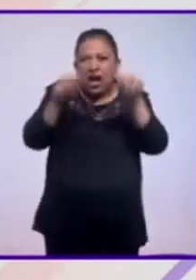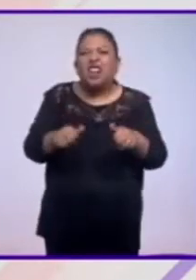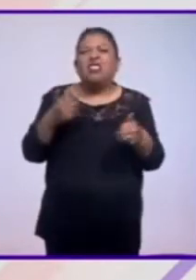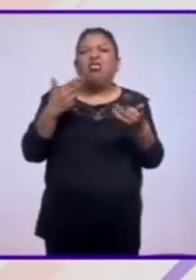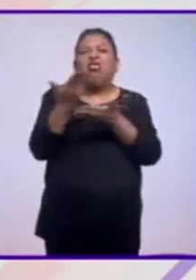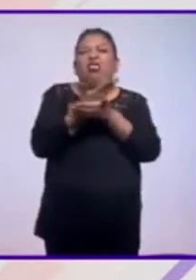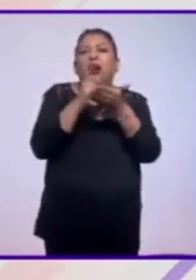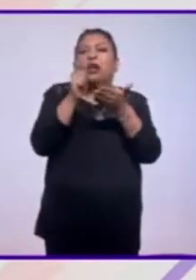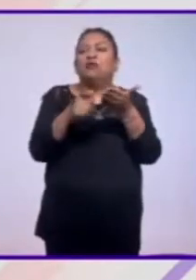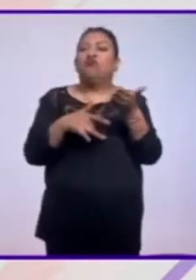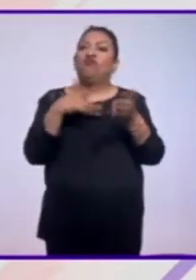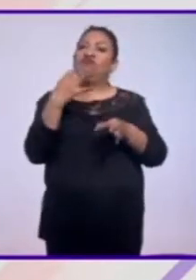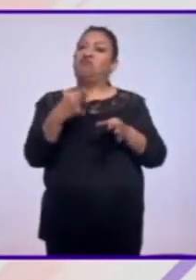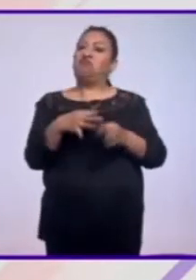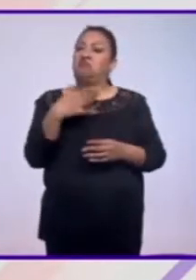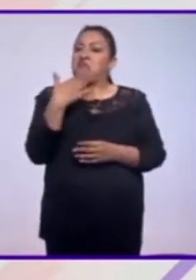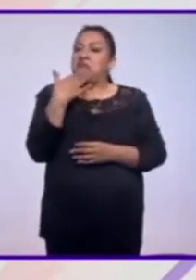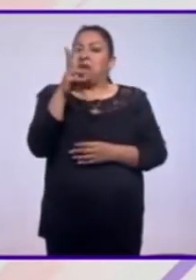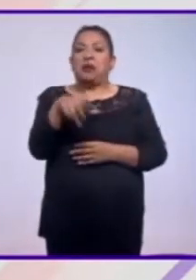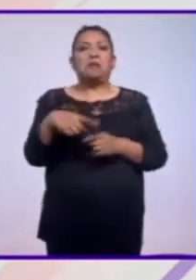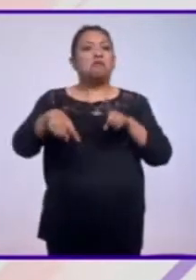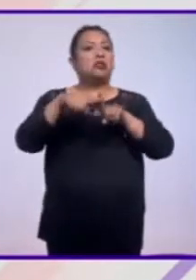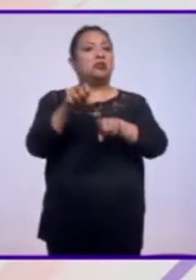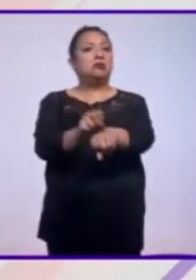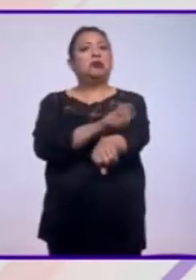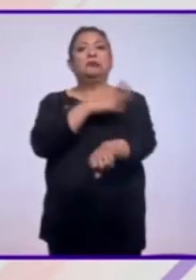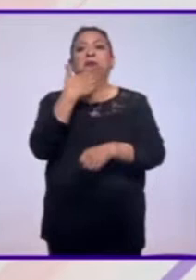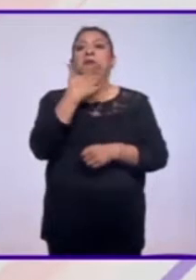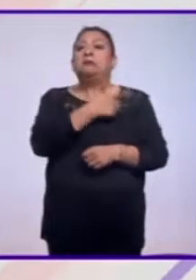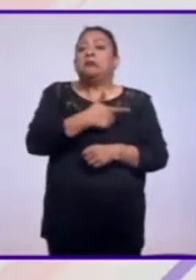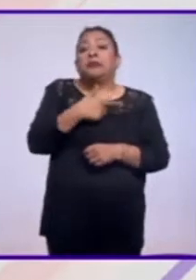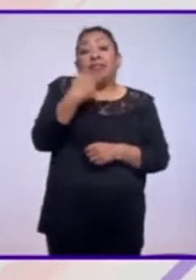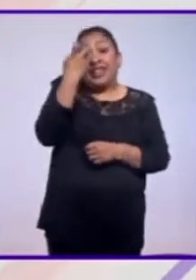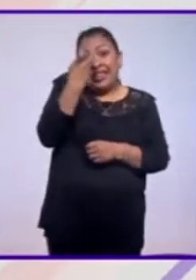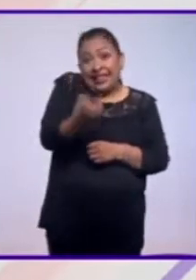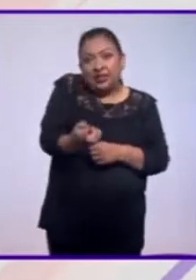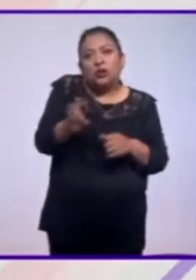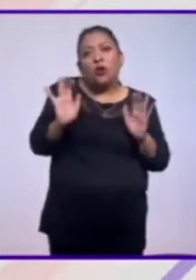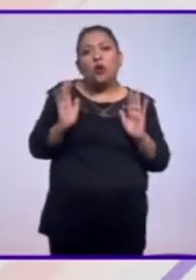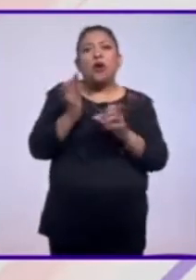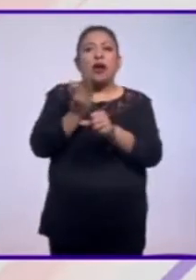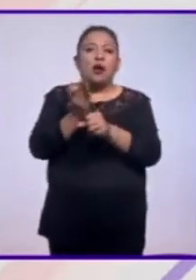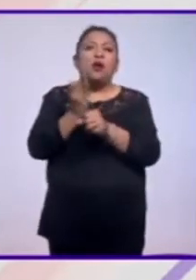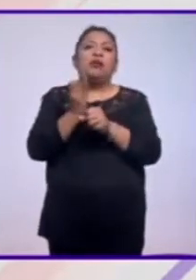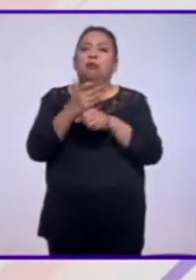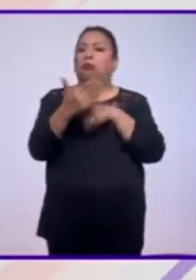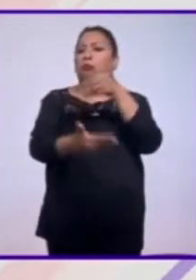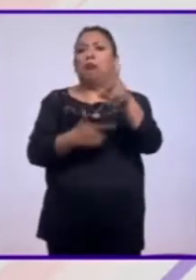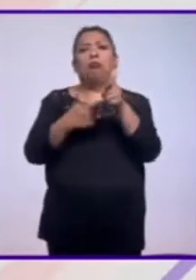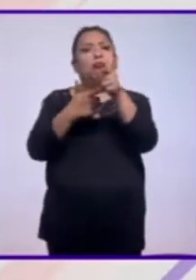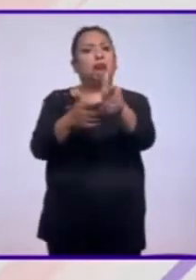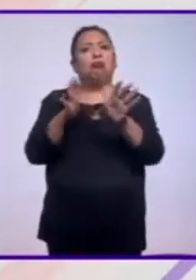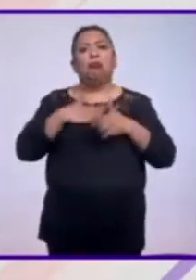te causan satisfacción y una emoción positiva. Y yo creo que eso es algo que por el momento voy a seguir haciendo